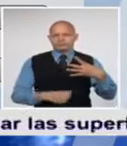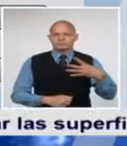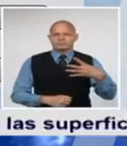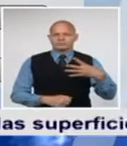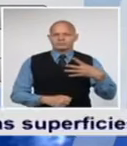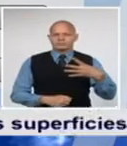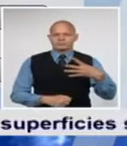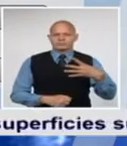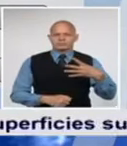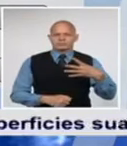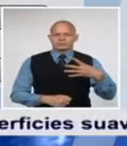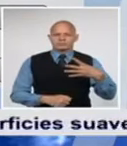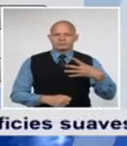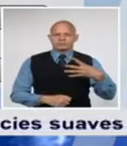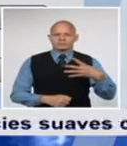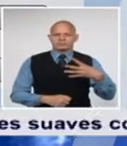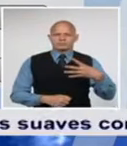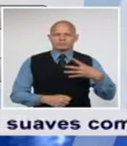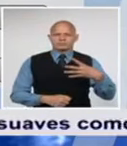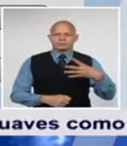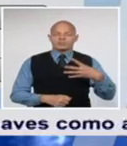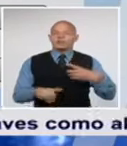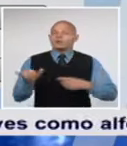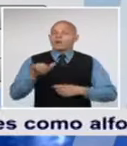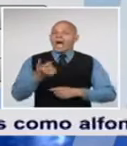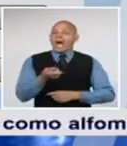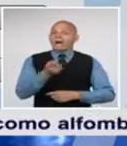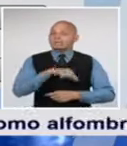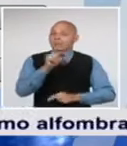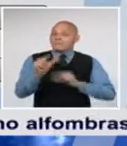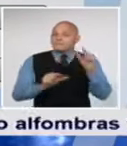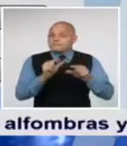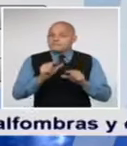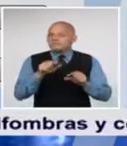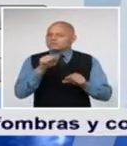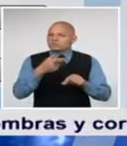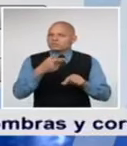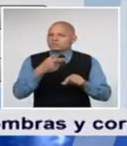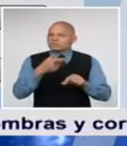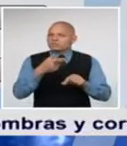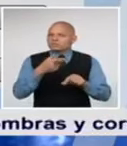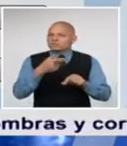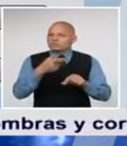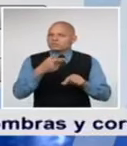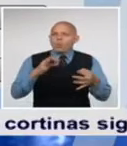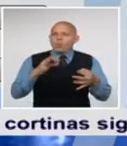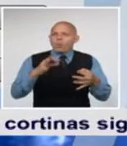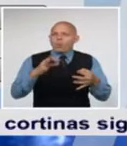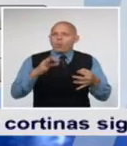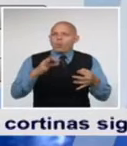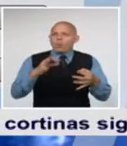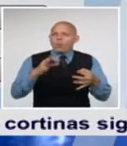ayer un número muy elevado de casos activos, casi 19 millones,